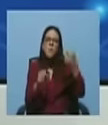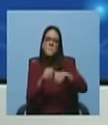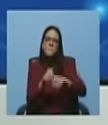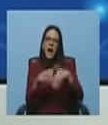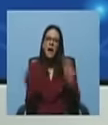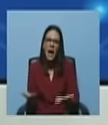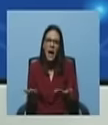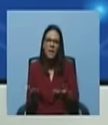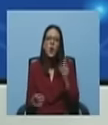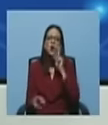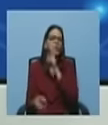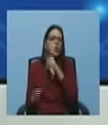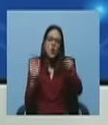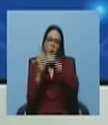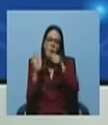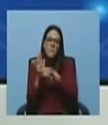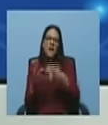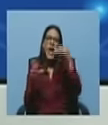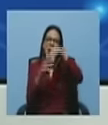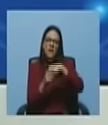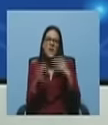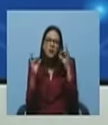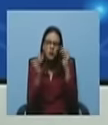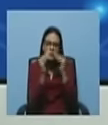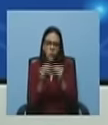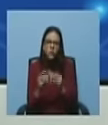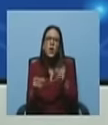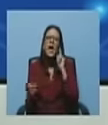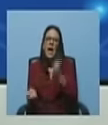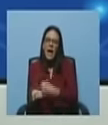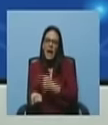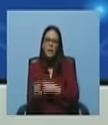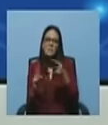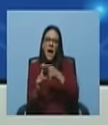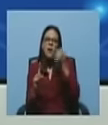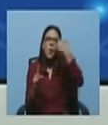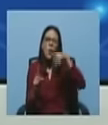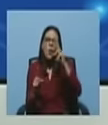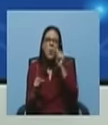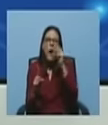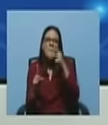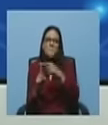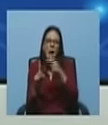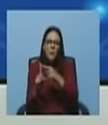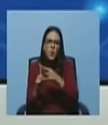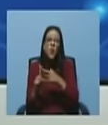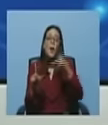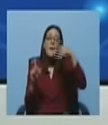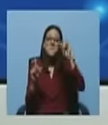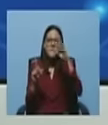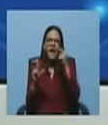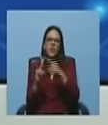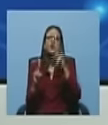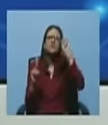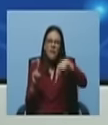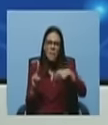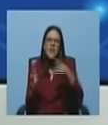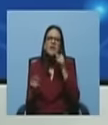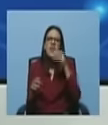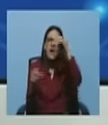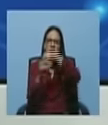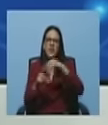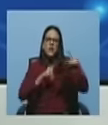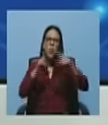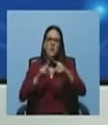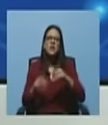Maracaibo. Los nombres que figuran, justamente el hermano de Juan Pablo Guanipa, Pedro Guanipa, quien figuraba como